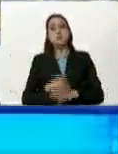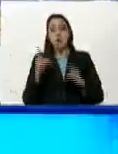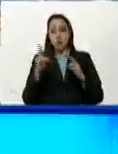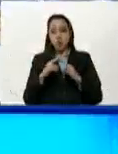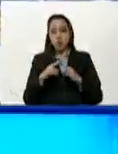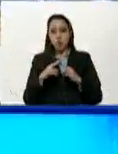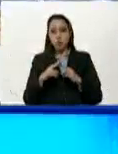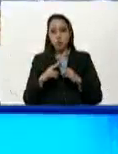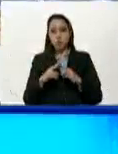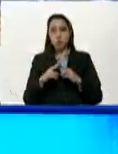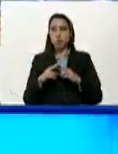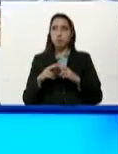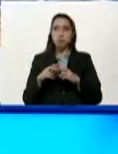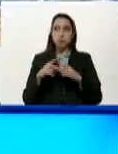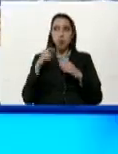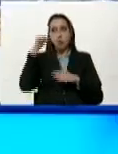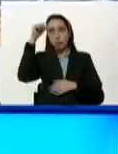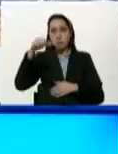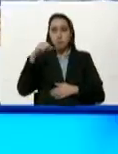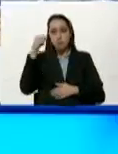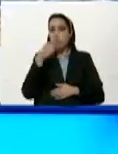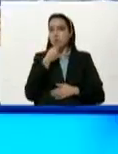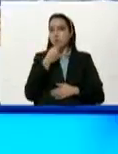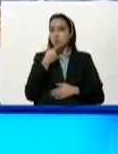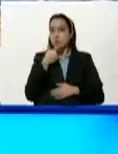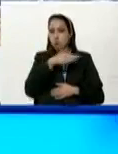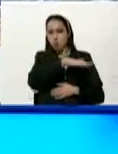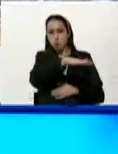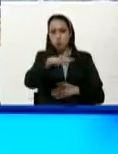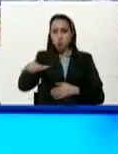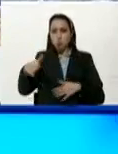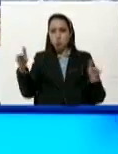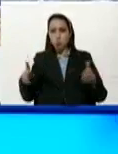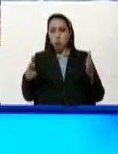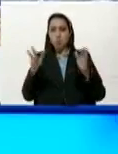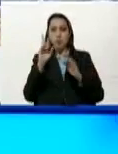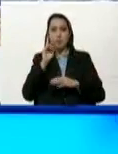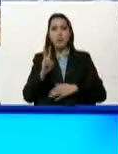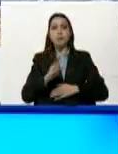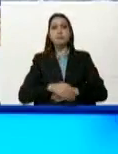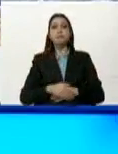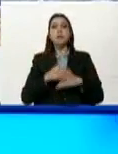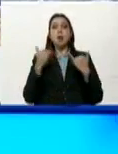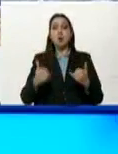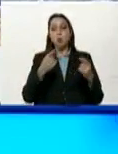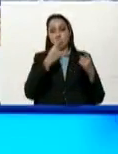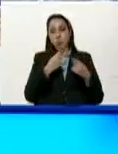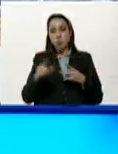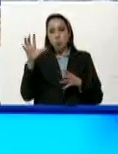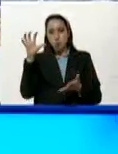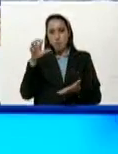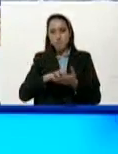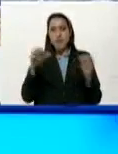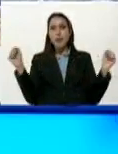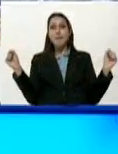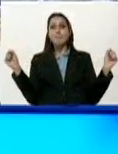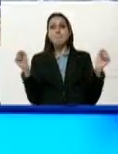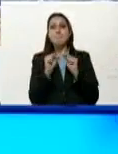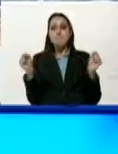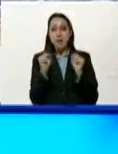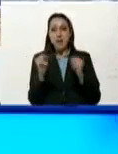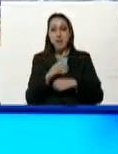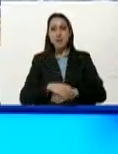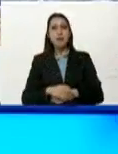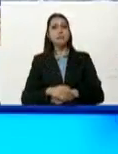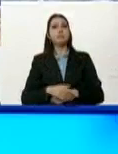imágenes hermosas muy motivante vámonos directo a mérida por las